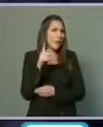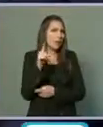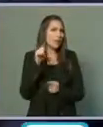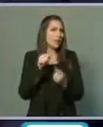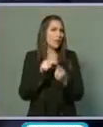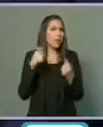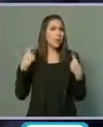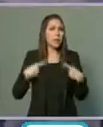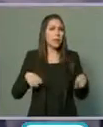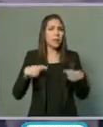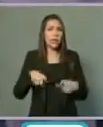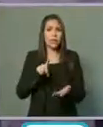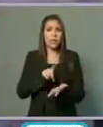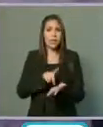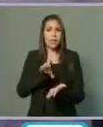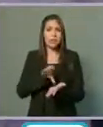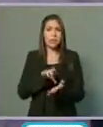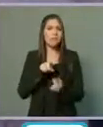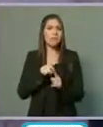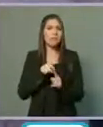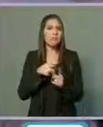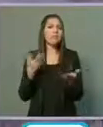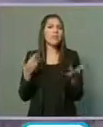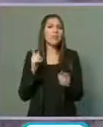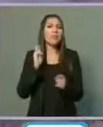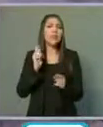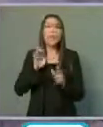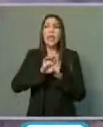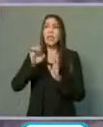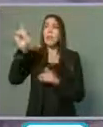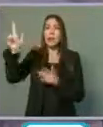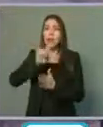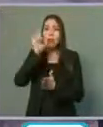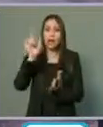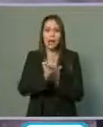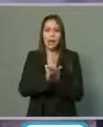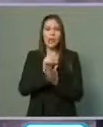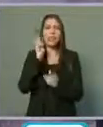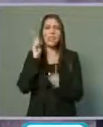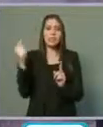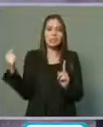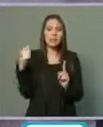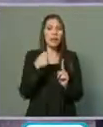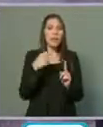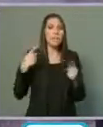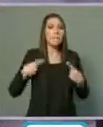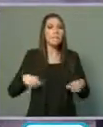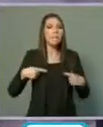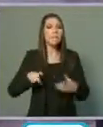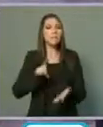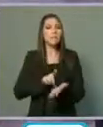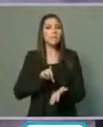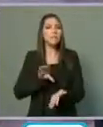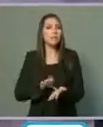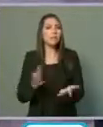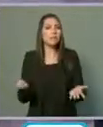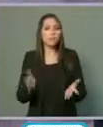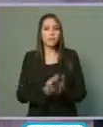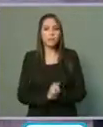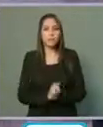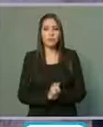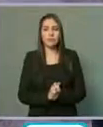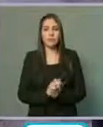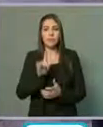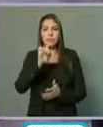con discapacidad? Bueno, para la ley una persona con discapacidad es aquella que tiene ciertas limitaciones o